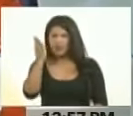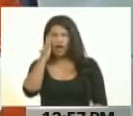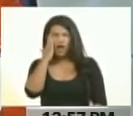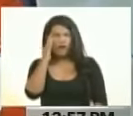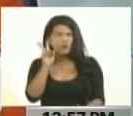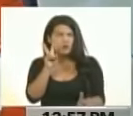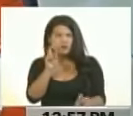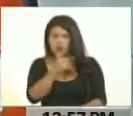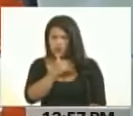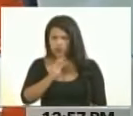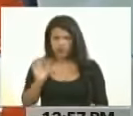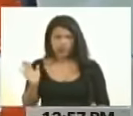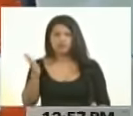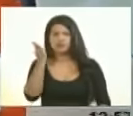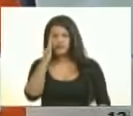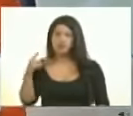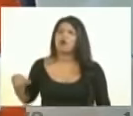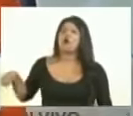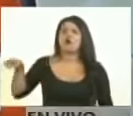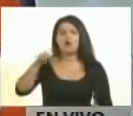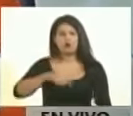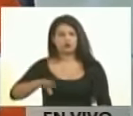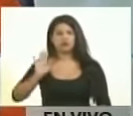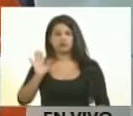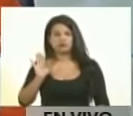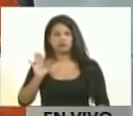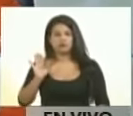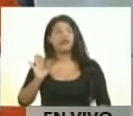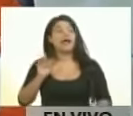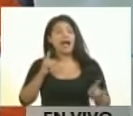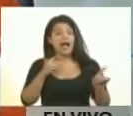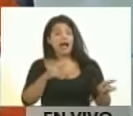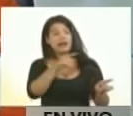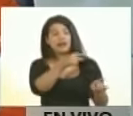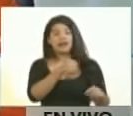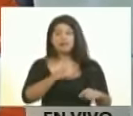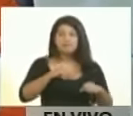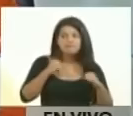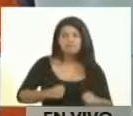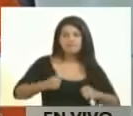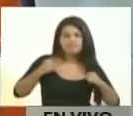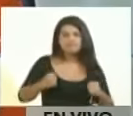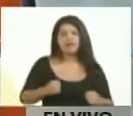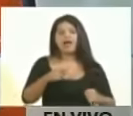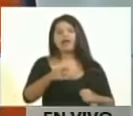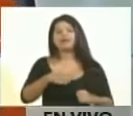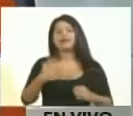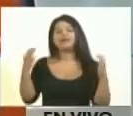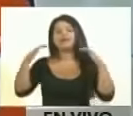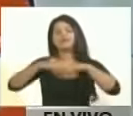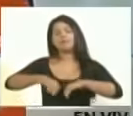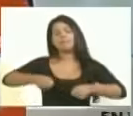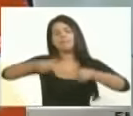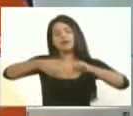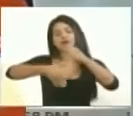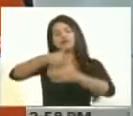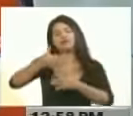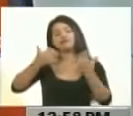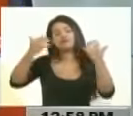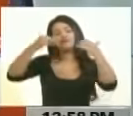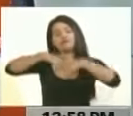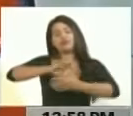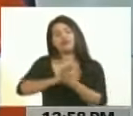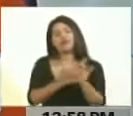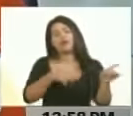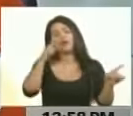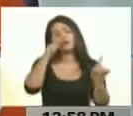acción, bueno, va justamente favoreciendo la destrucción del Mercosur, pero también en lo geopolítico, porque